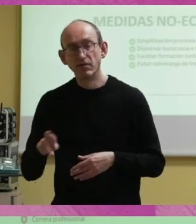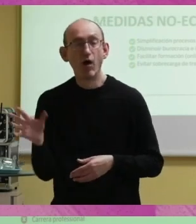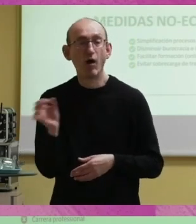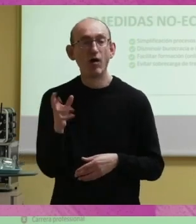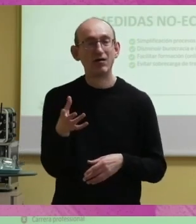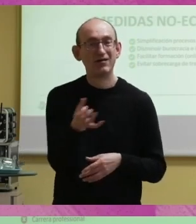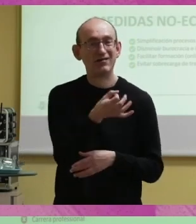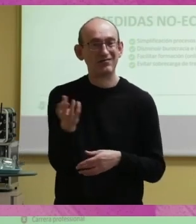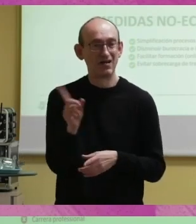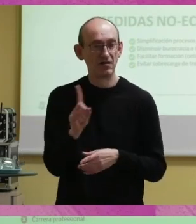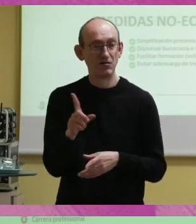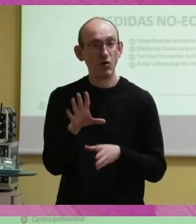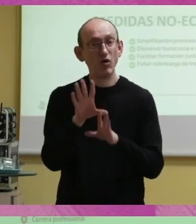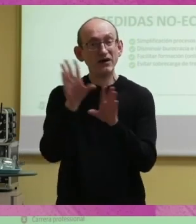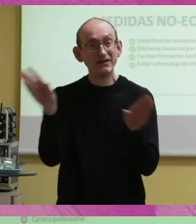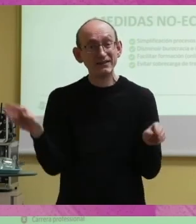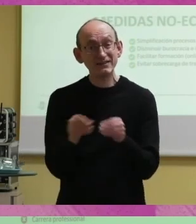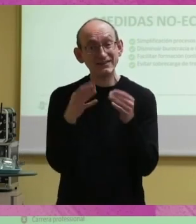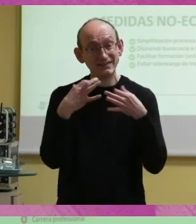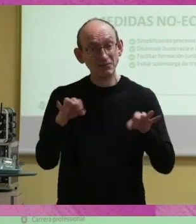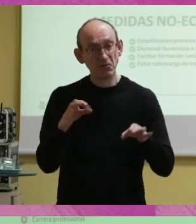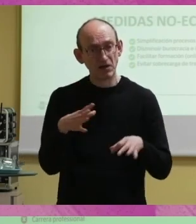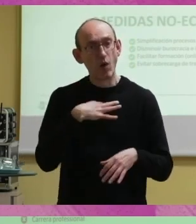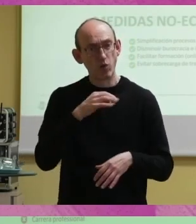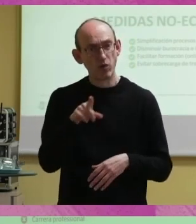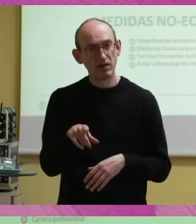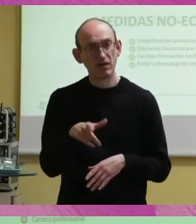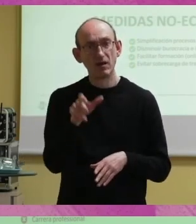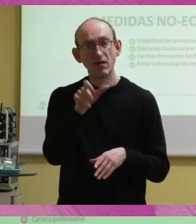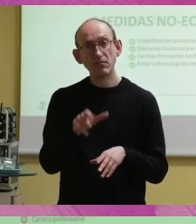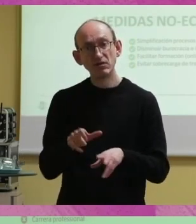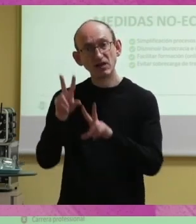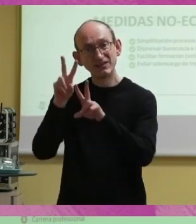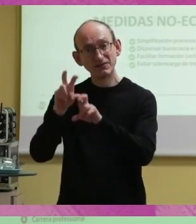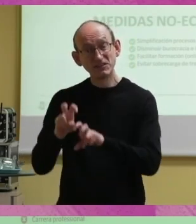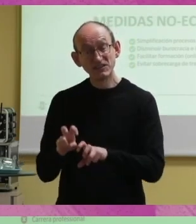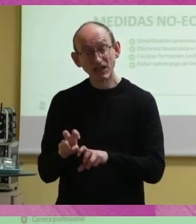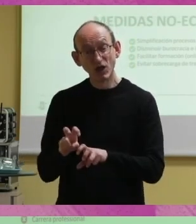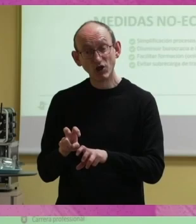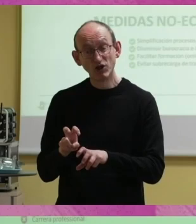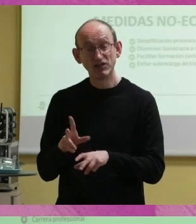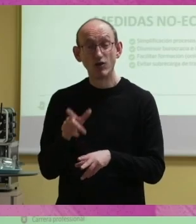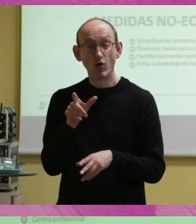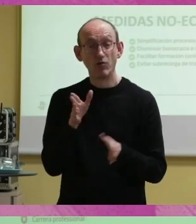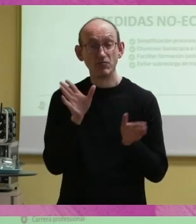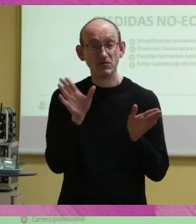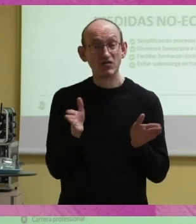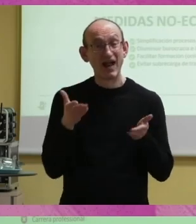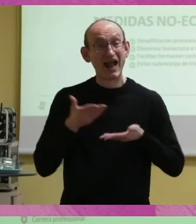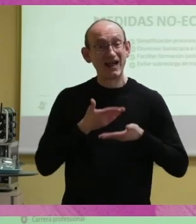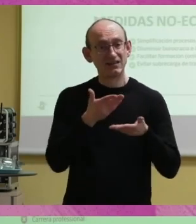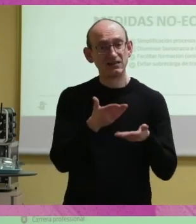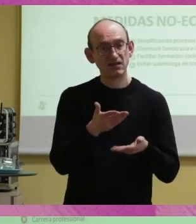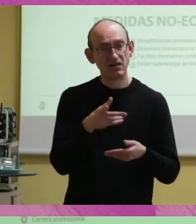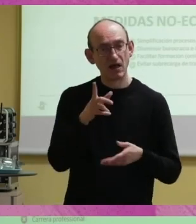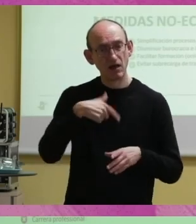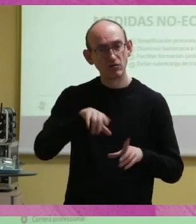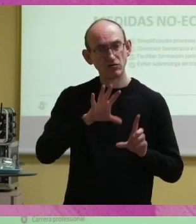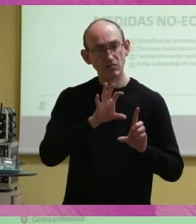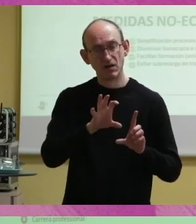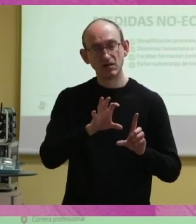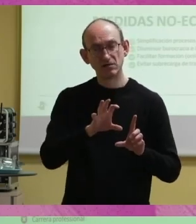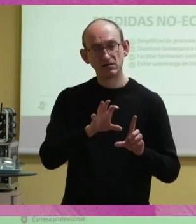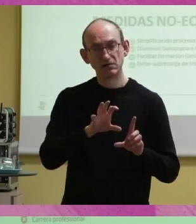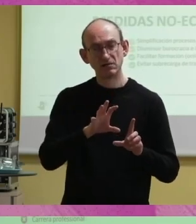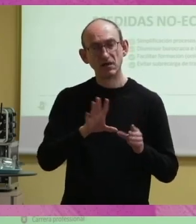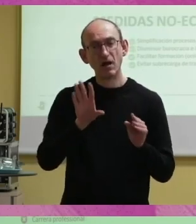pueden simplificarse. Gran parte del personal investigador y asistencial de nuestro país invierte muchísimo